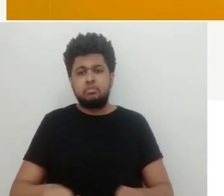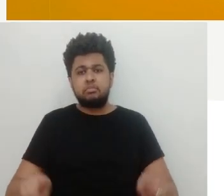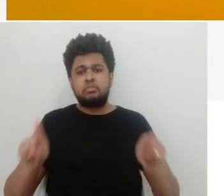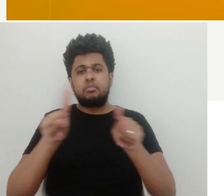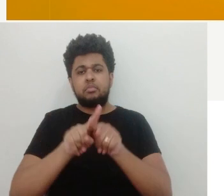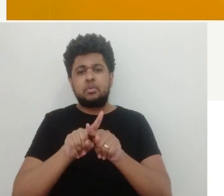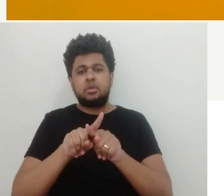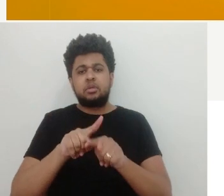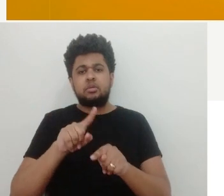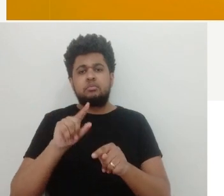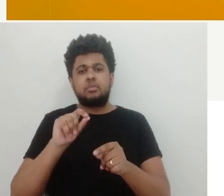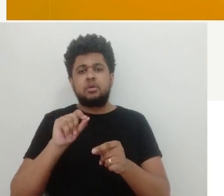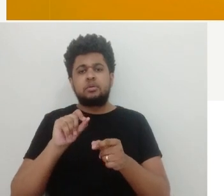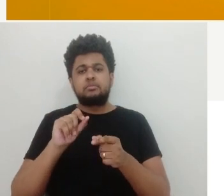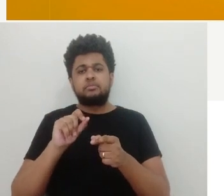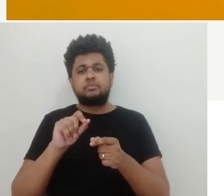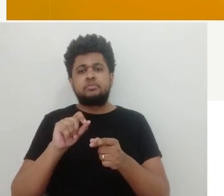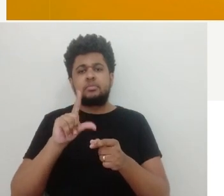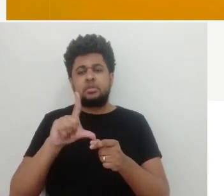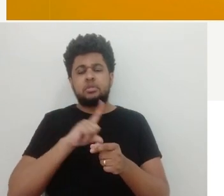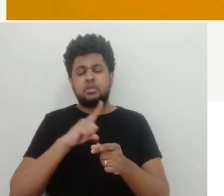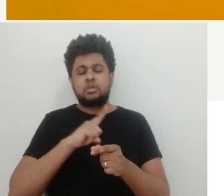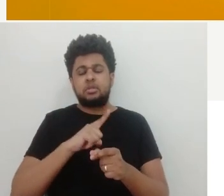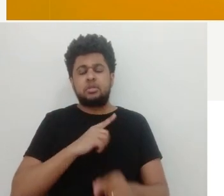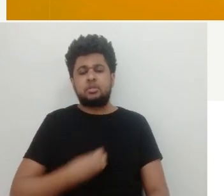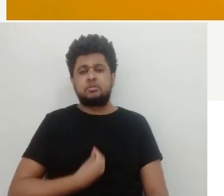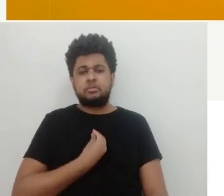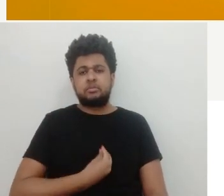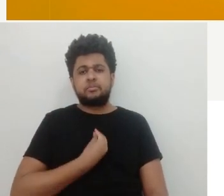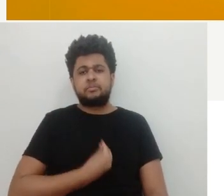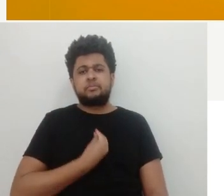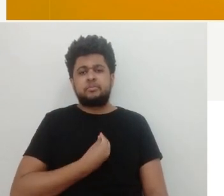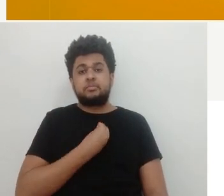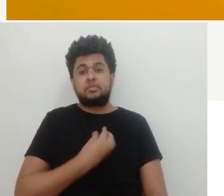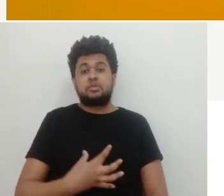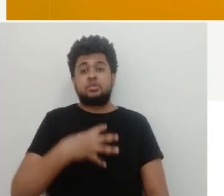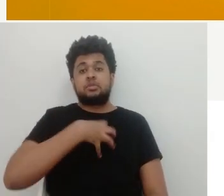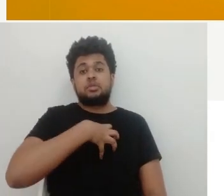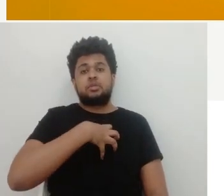ampliándose, ¿verdad?, esas conexiones y esas redes. Muchas gracias.